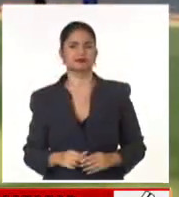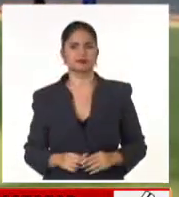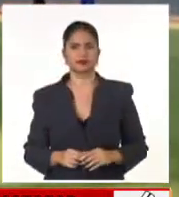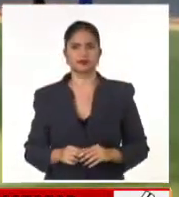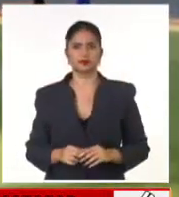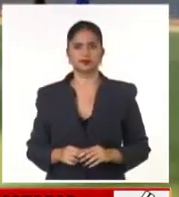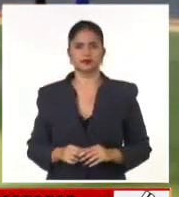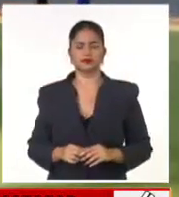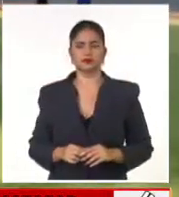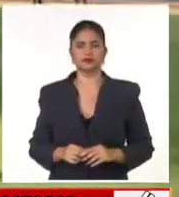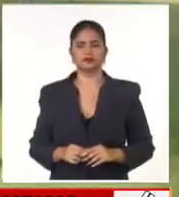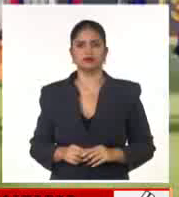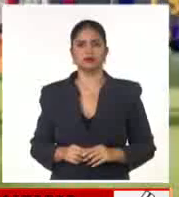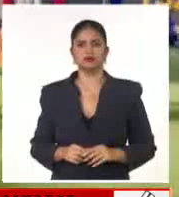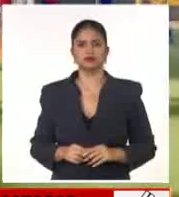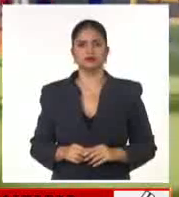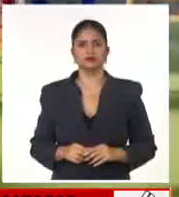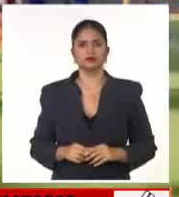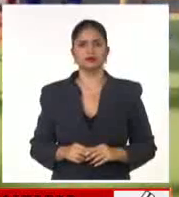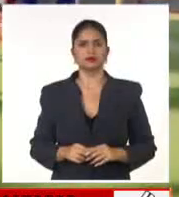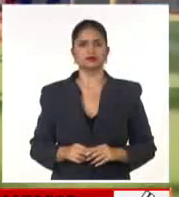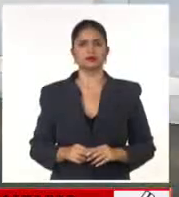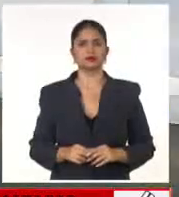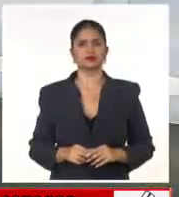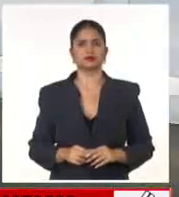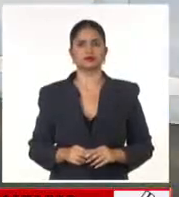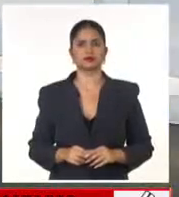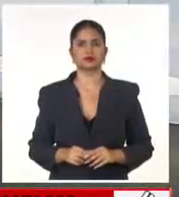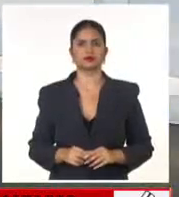a ajustar un poco más, espero que sí.